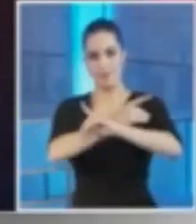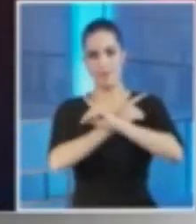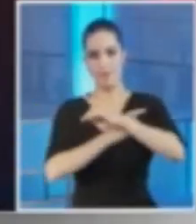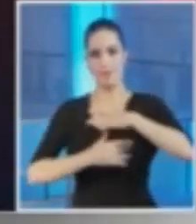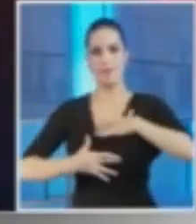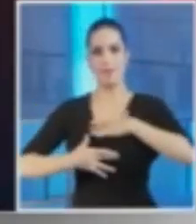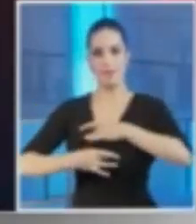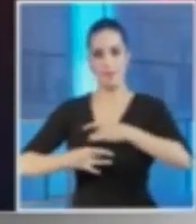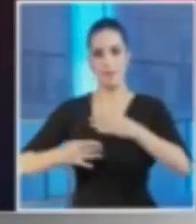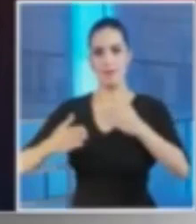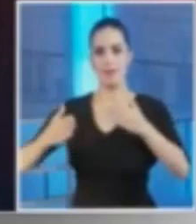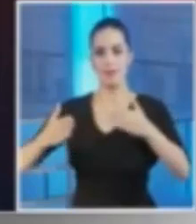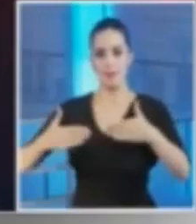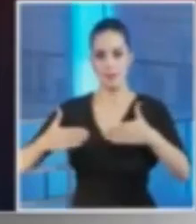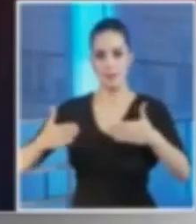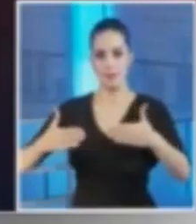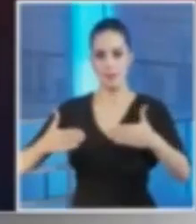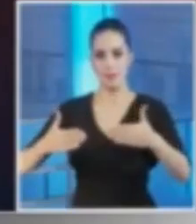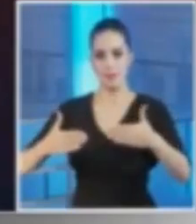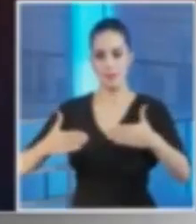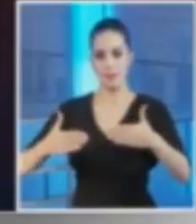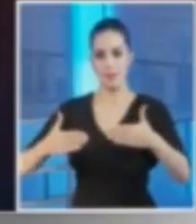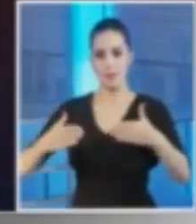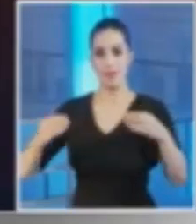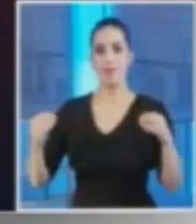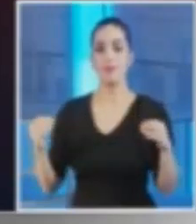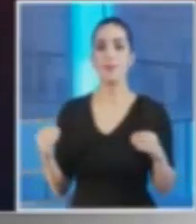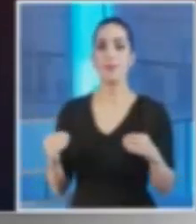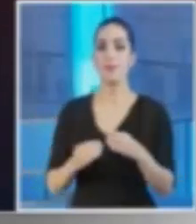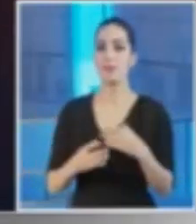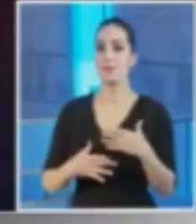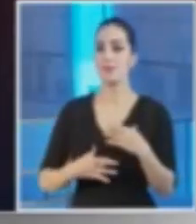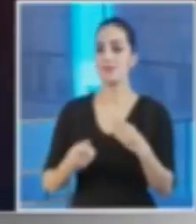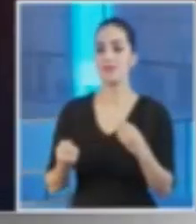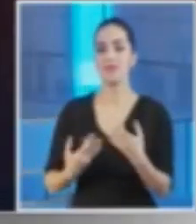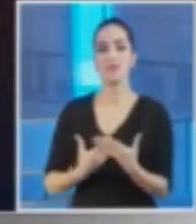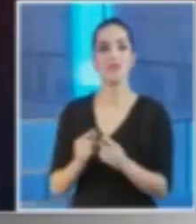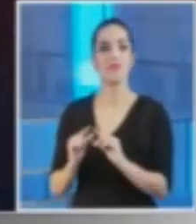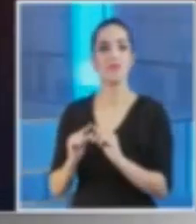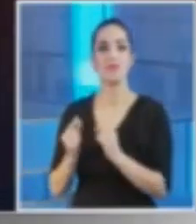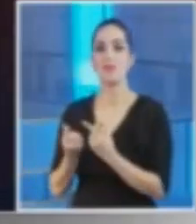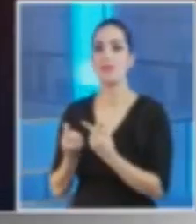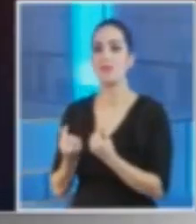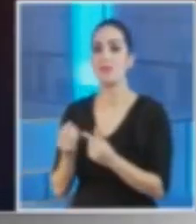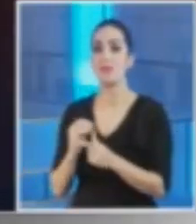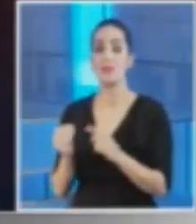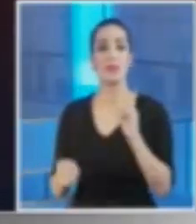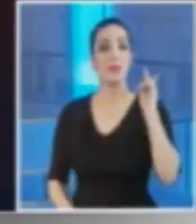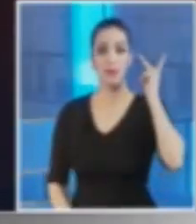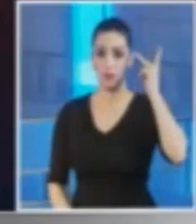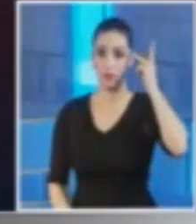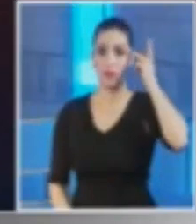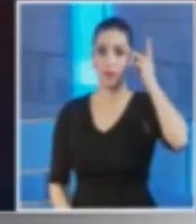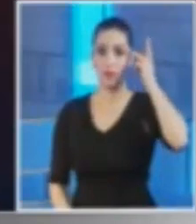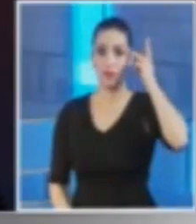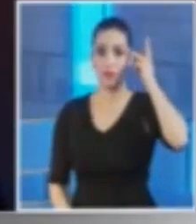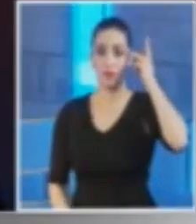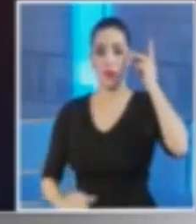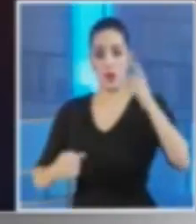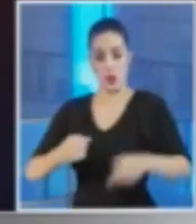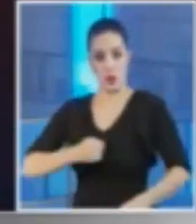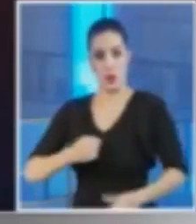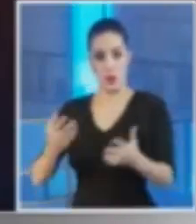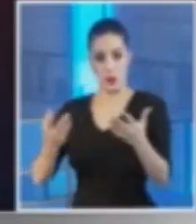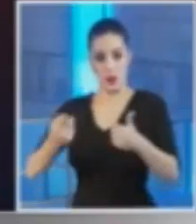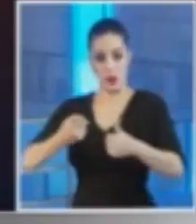de Panamá, por encima de los intereses de cualquier grupo económico o político. Yo quiero